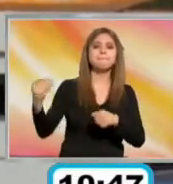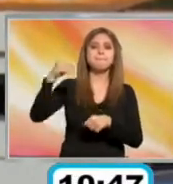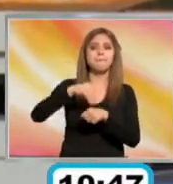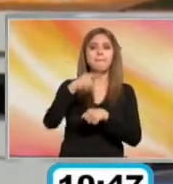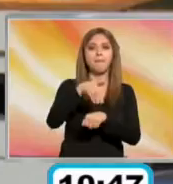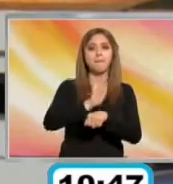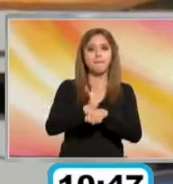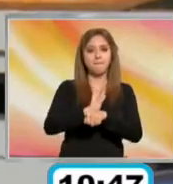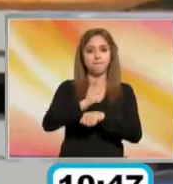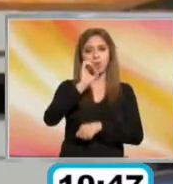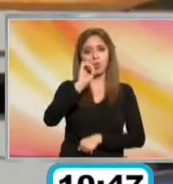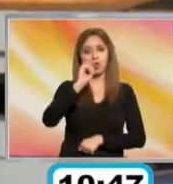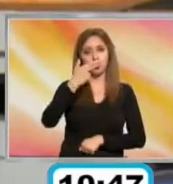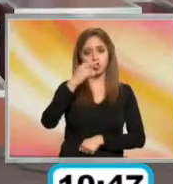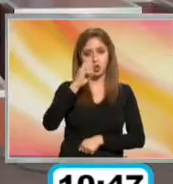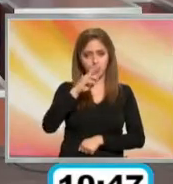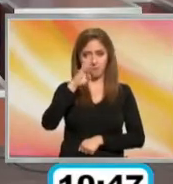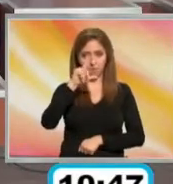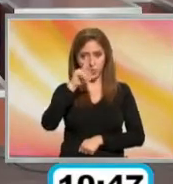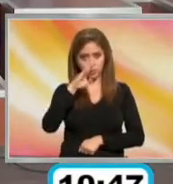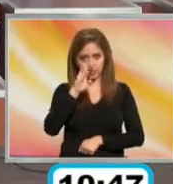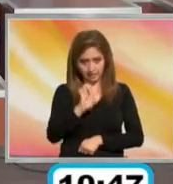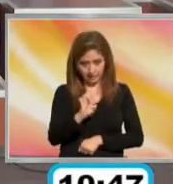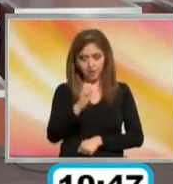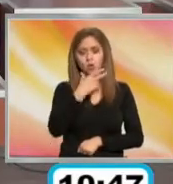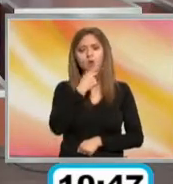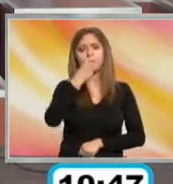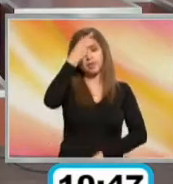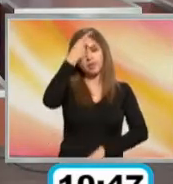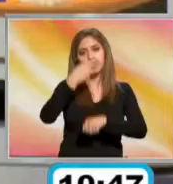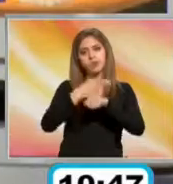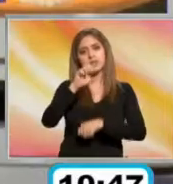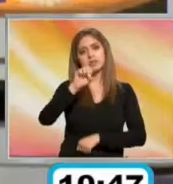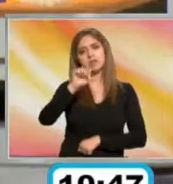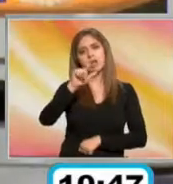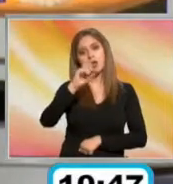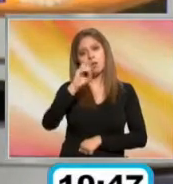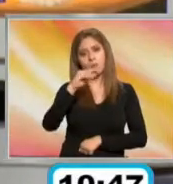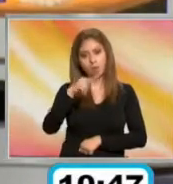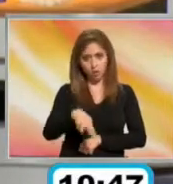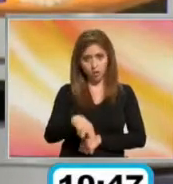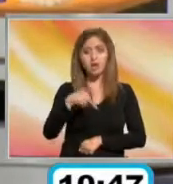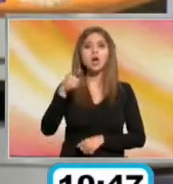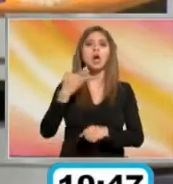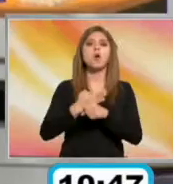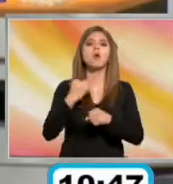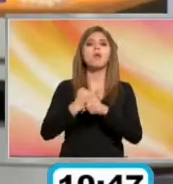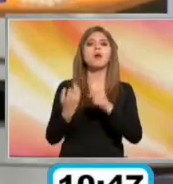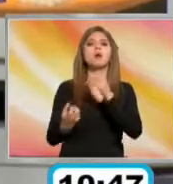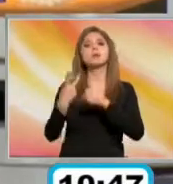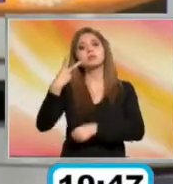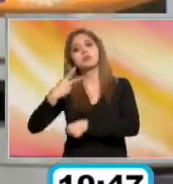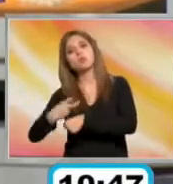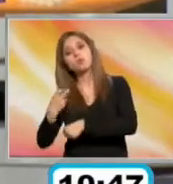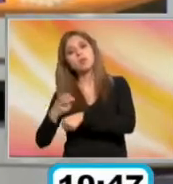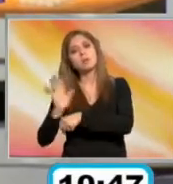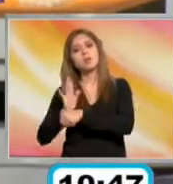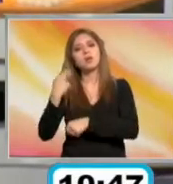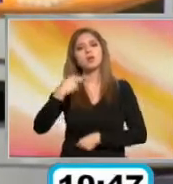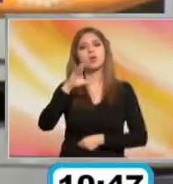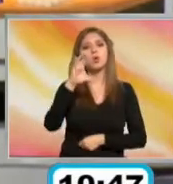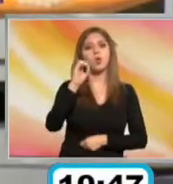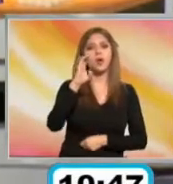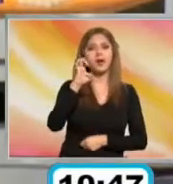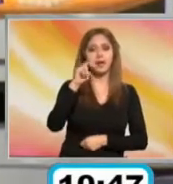la película de Ocean Blues, que es del director Salomón Askenazi, y ahora viene su segunda película de Coens, y también